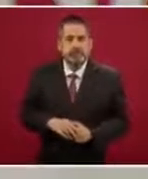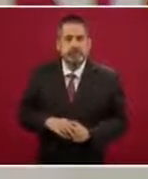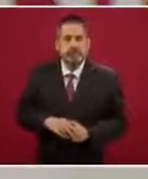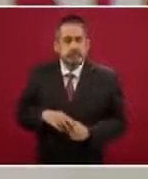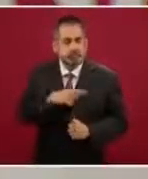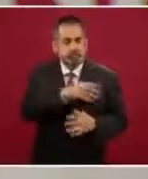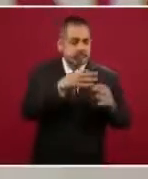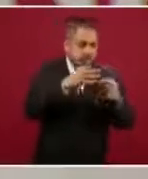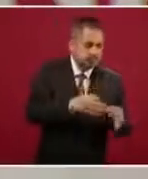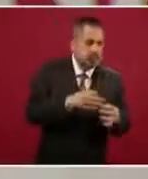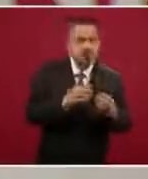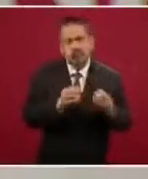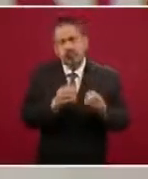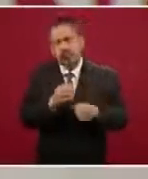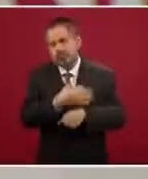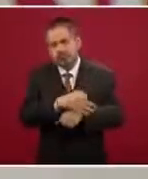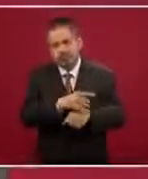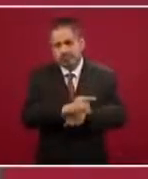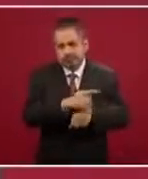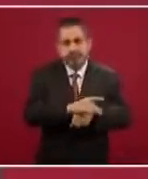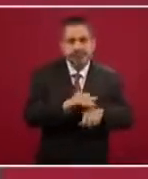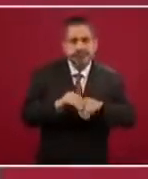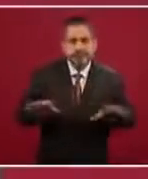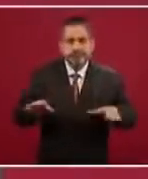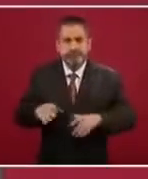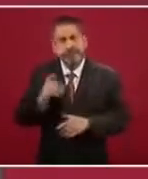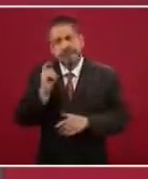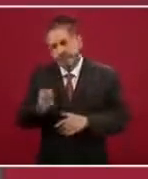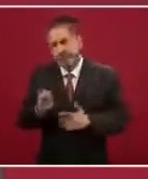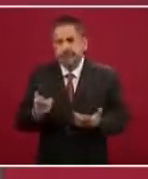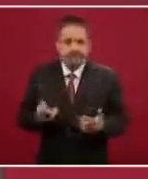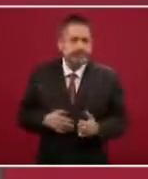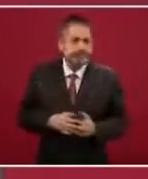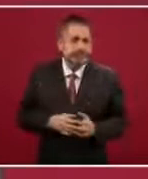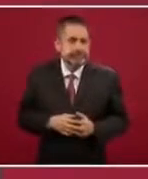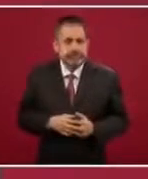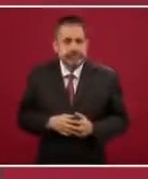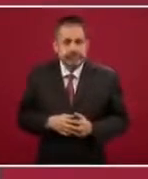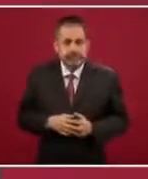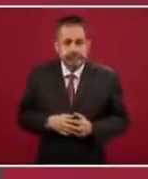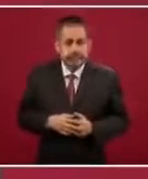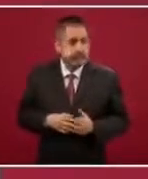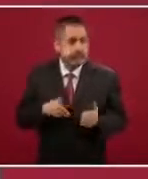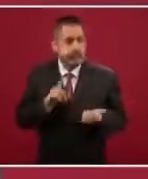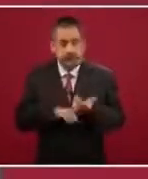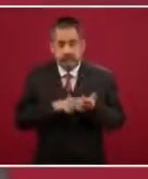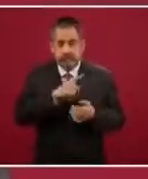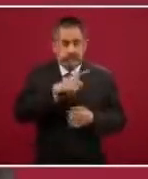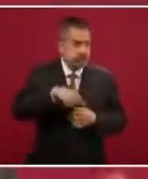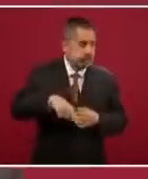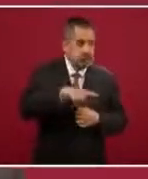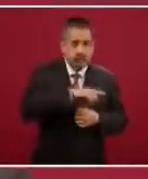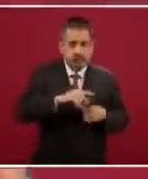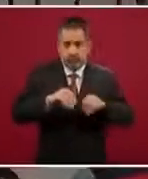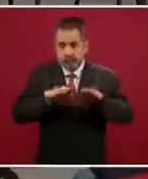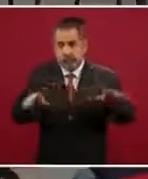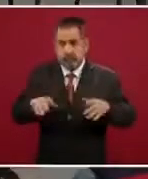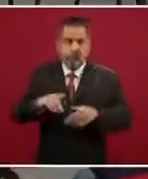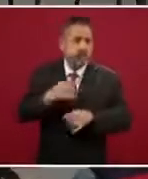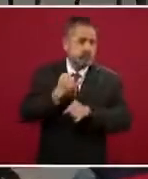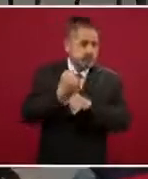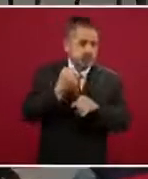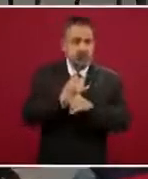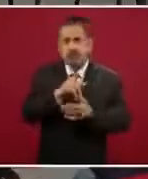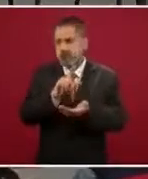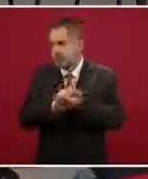sea formales o informales. Y por eso no es de sorprender que a través de estos medios, que pueden ser las redes sociales, pueden